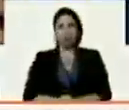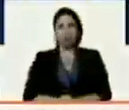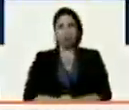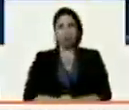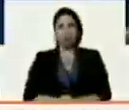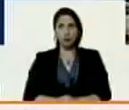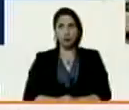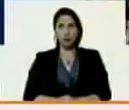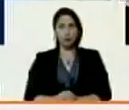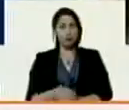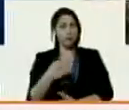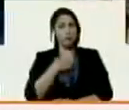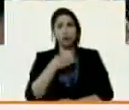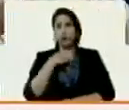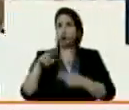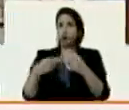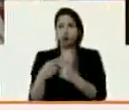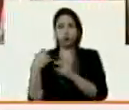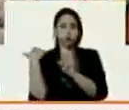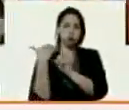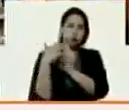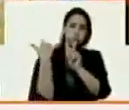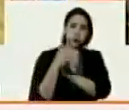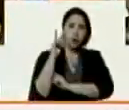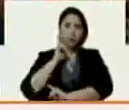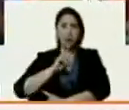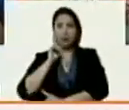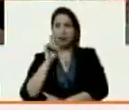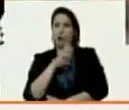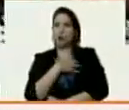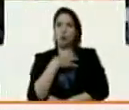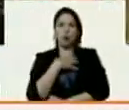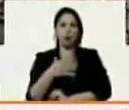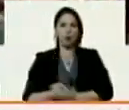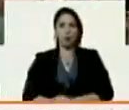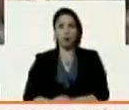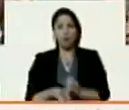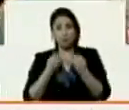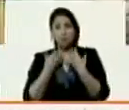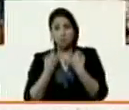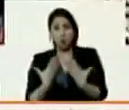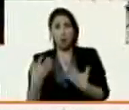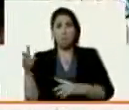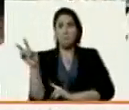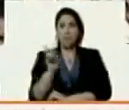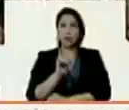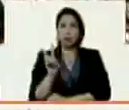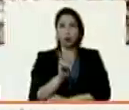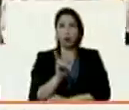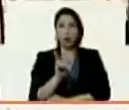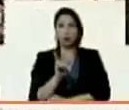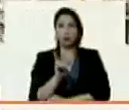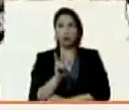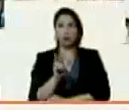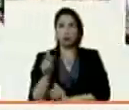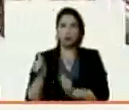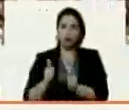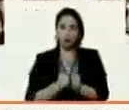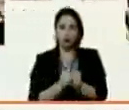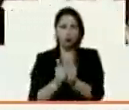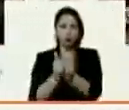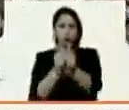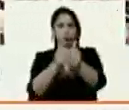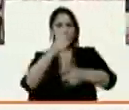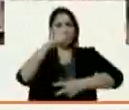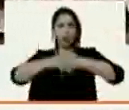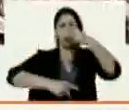No podrán más nunca manipularlo con mentiras. Y es bueno que desde Venezuela acompañemos el proceso